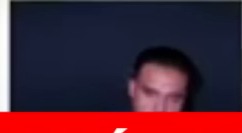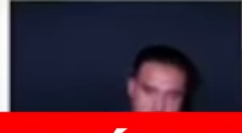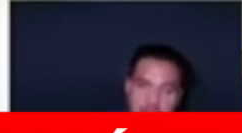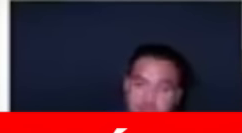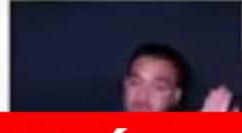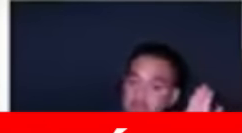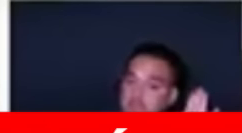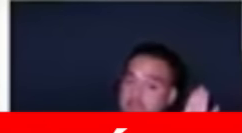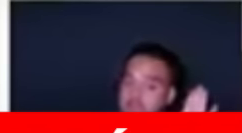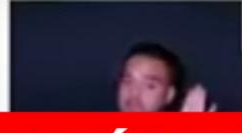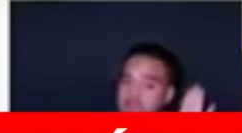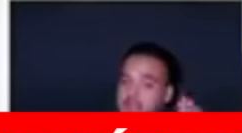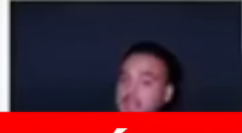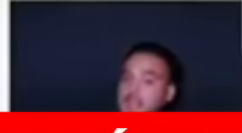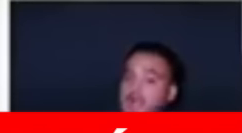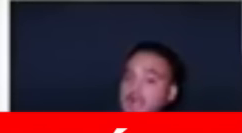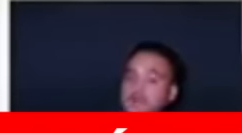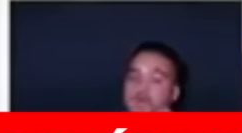habla el Evangelio.